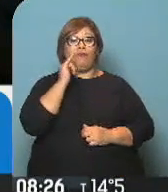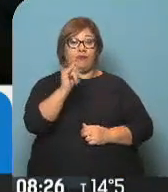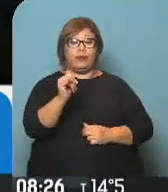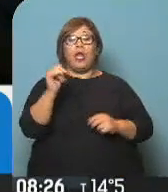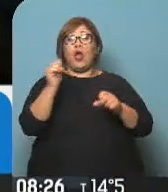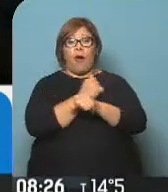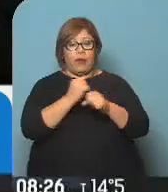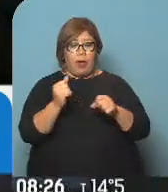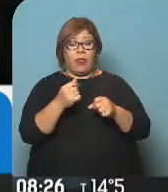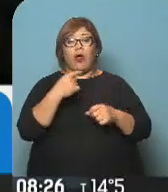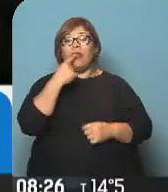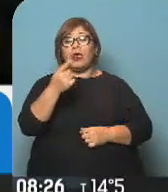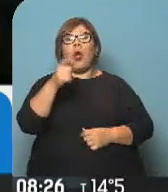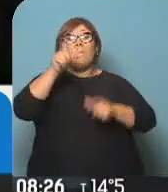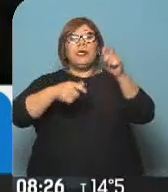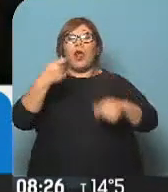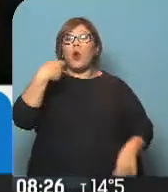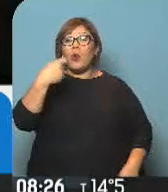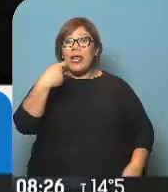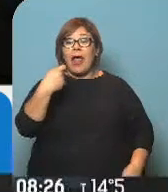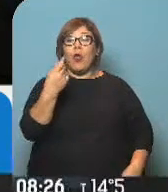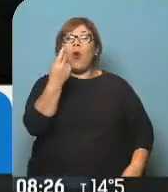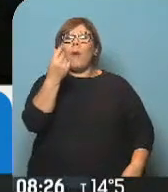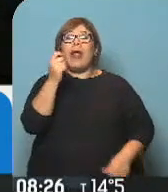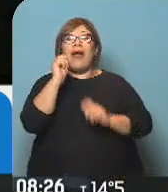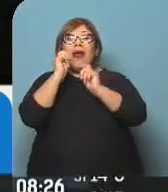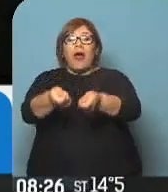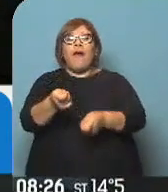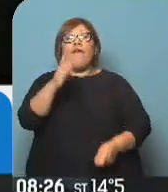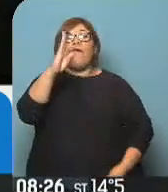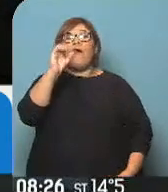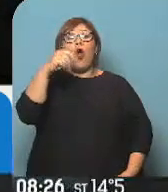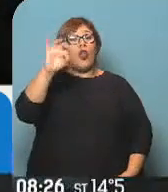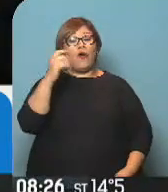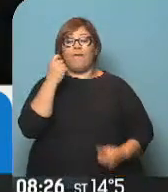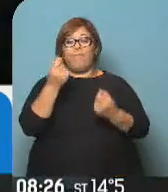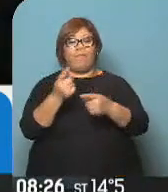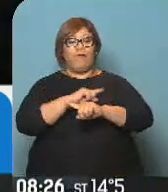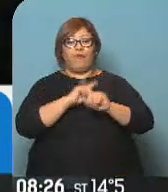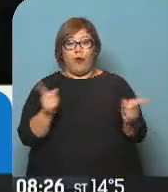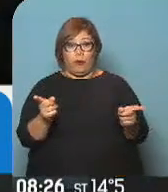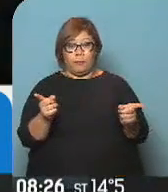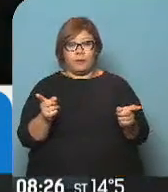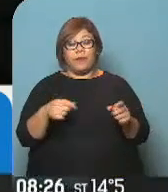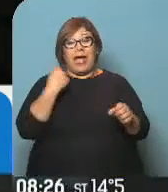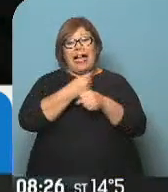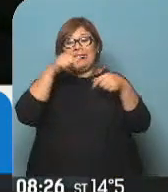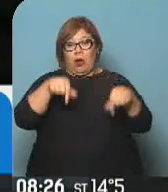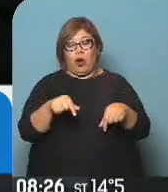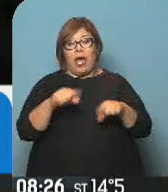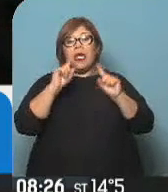no está previsto un bono para los jubilados en diciembre, aunque aseguró que igualmente estamos monitoreando la situación